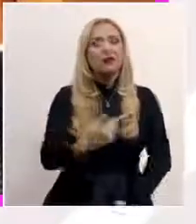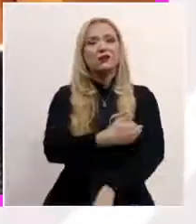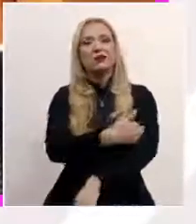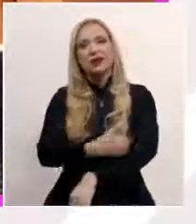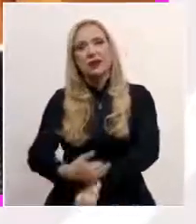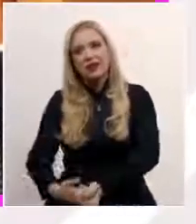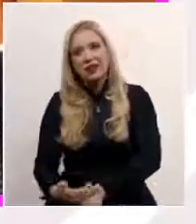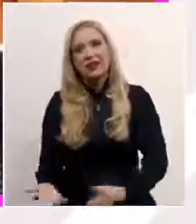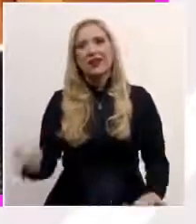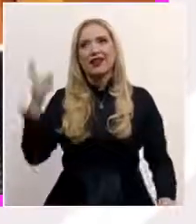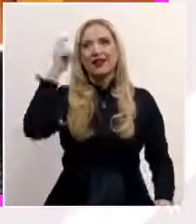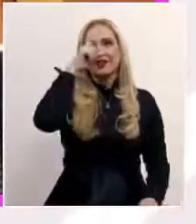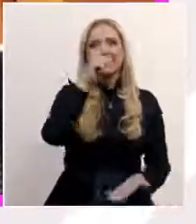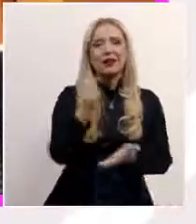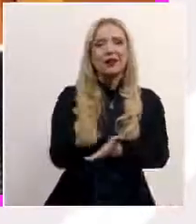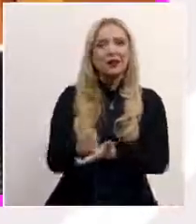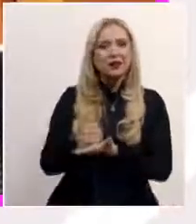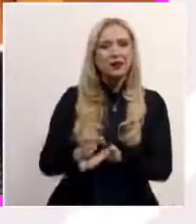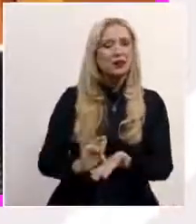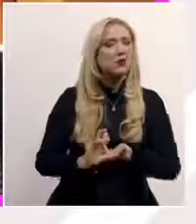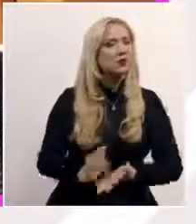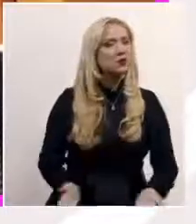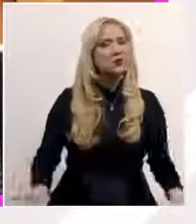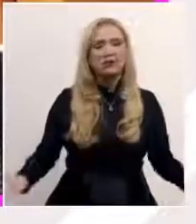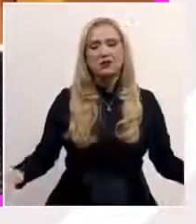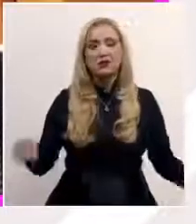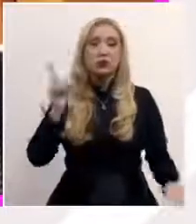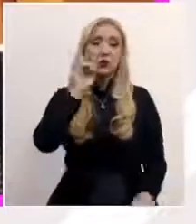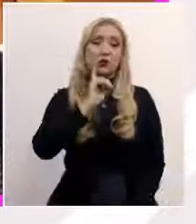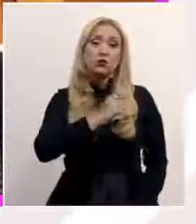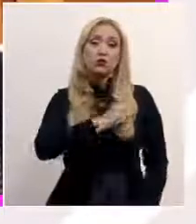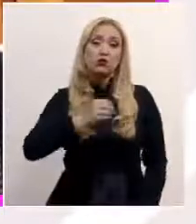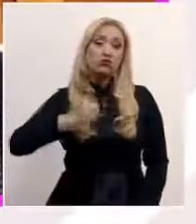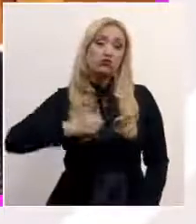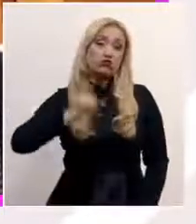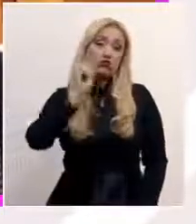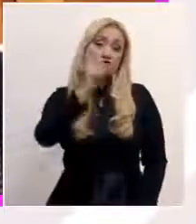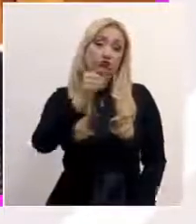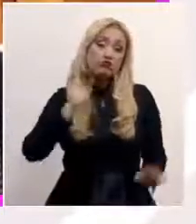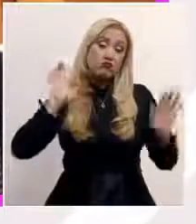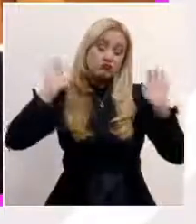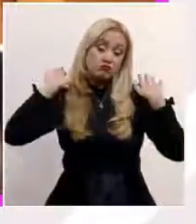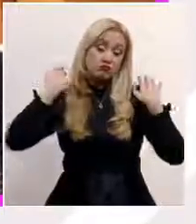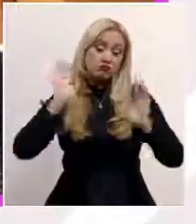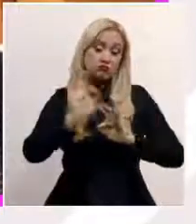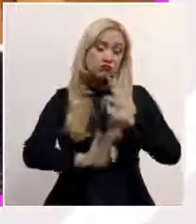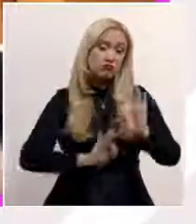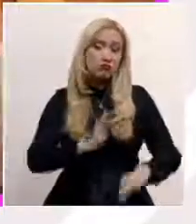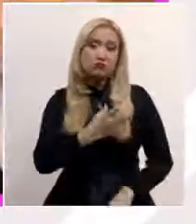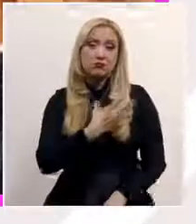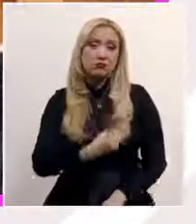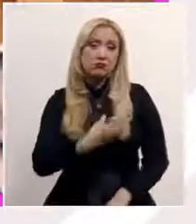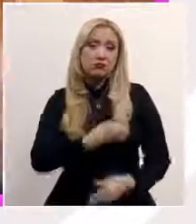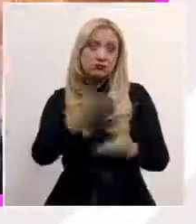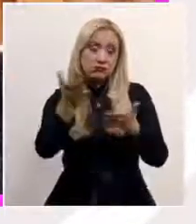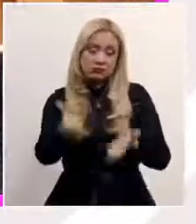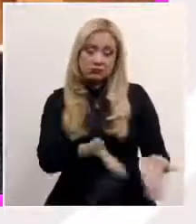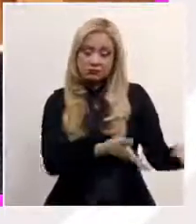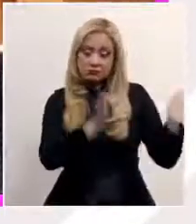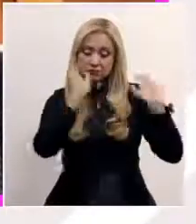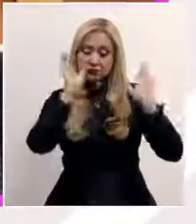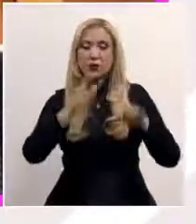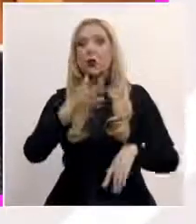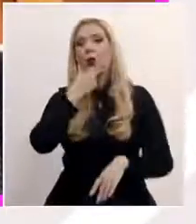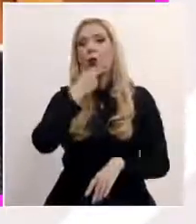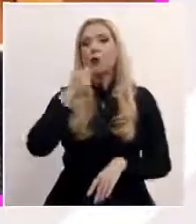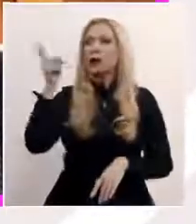y las relaciones sociales, de que las mujeres somos quienes nos debemos dedicar al cuidado de los hijos y los hombres son quienes son los